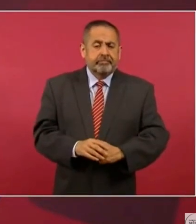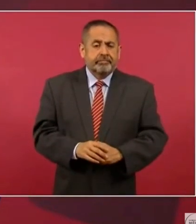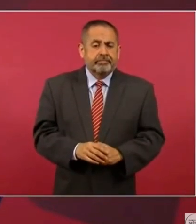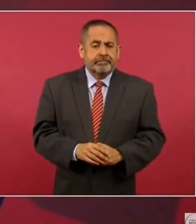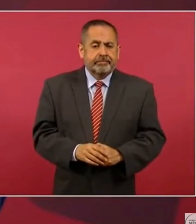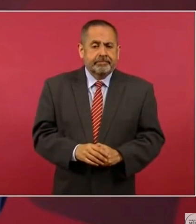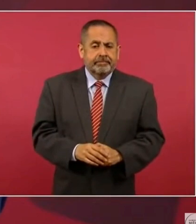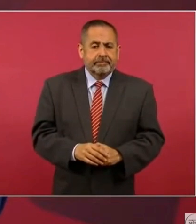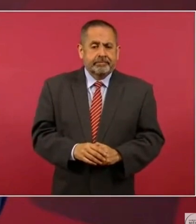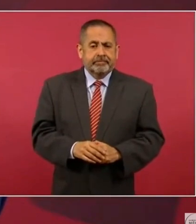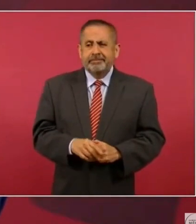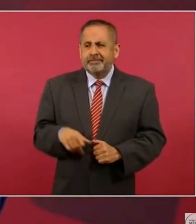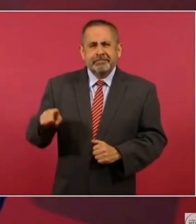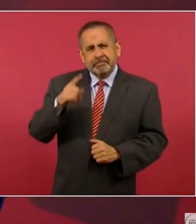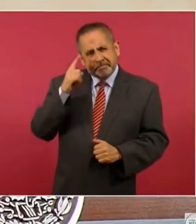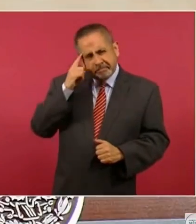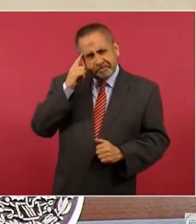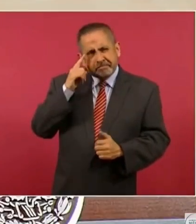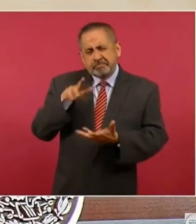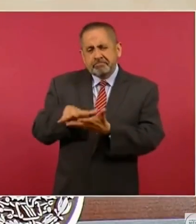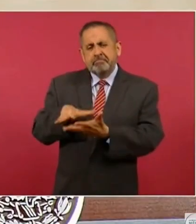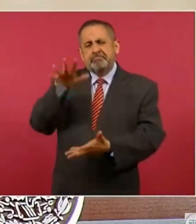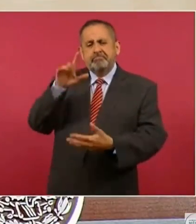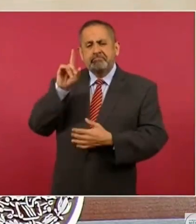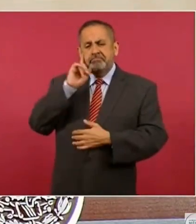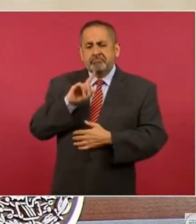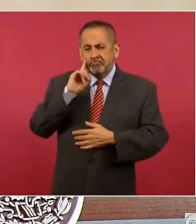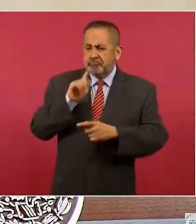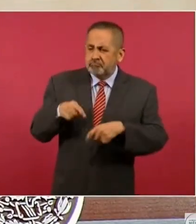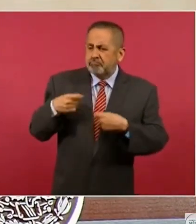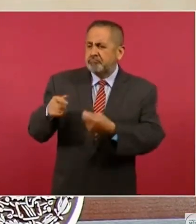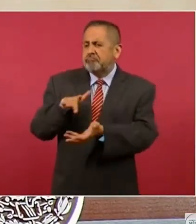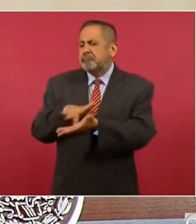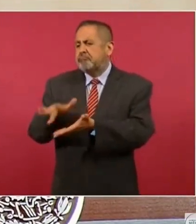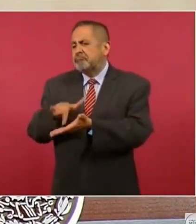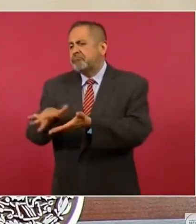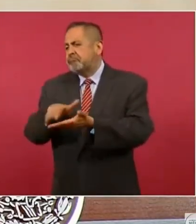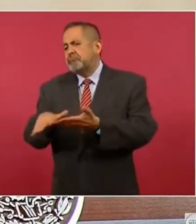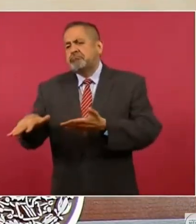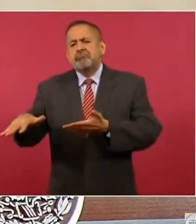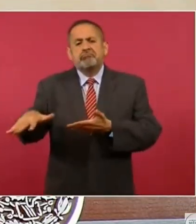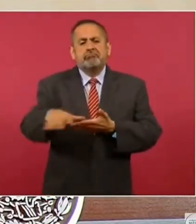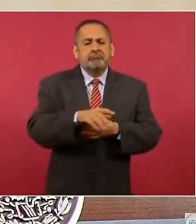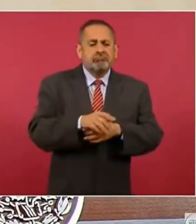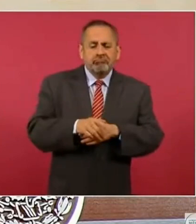si no son mayoría las mujeres que reciben apoyos, ya están